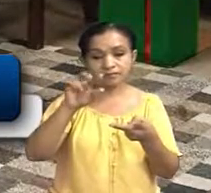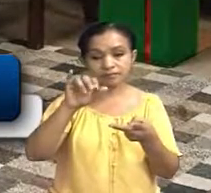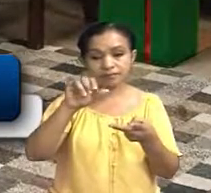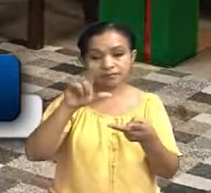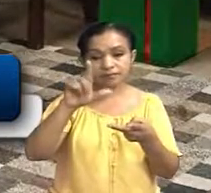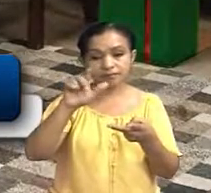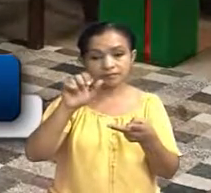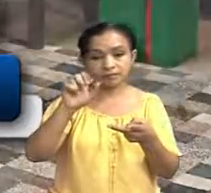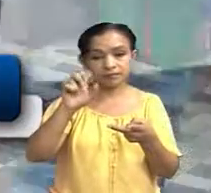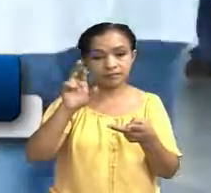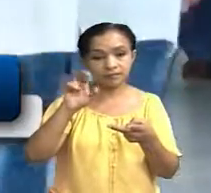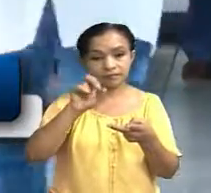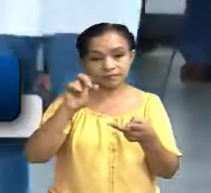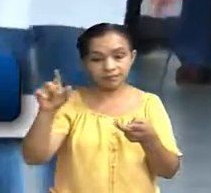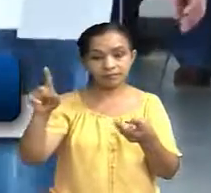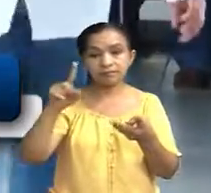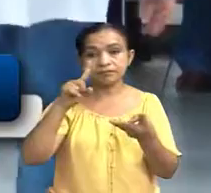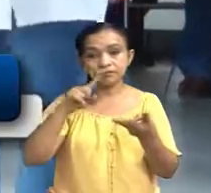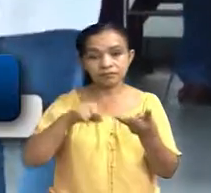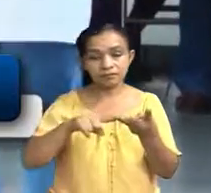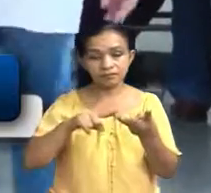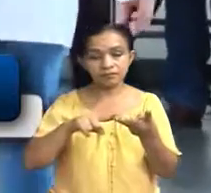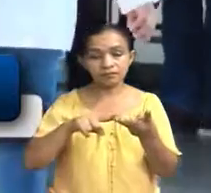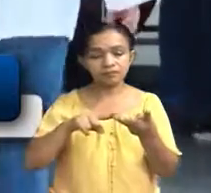y la parálisis facial.